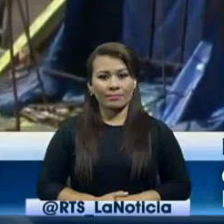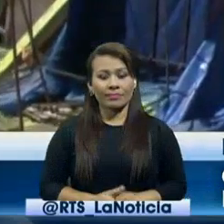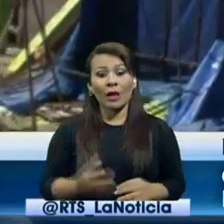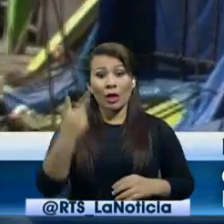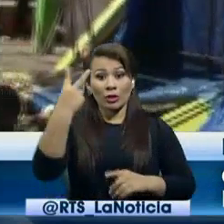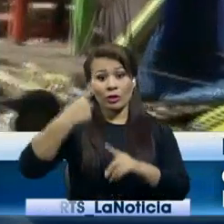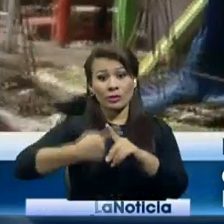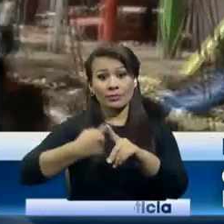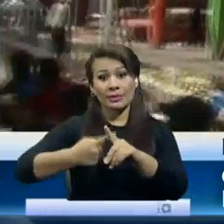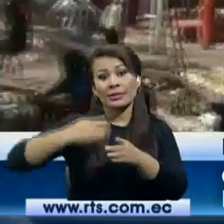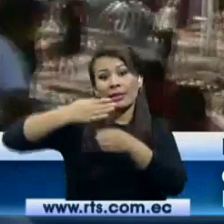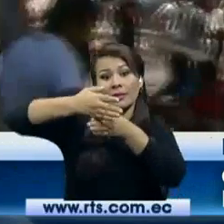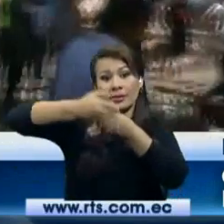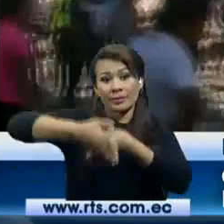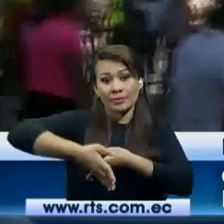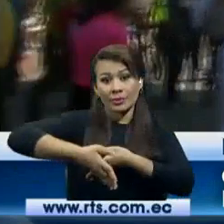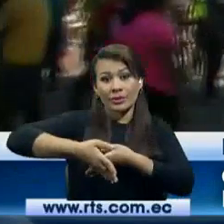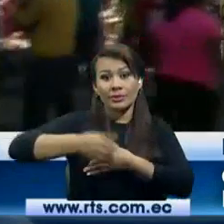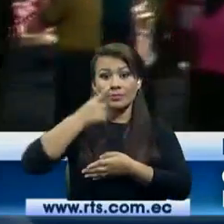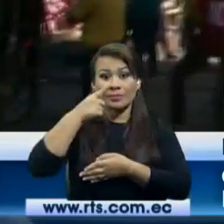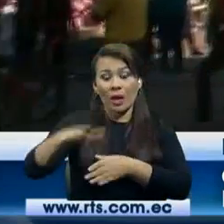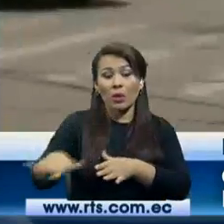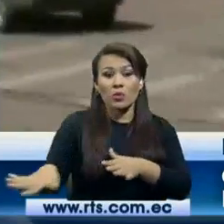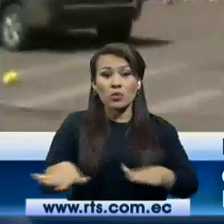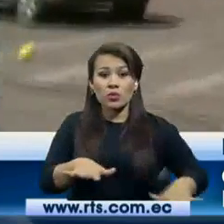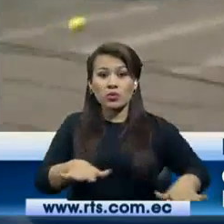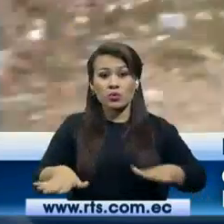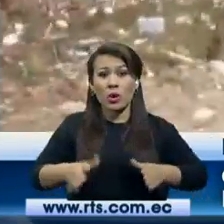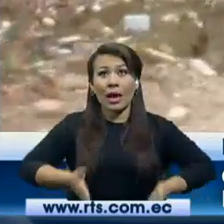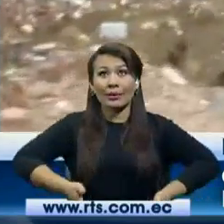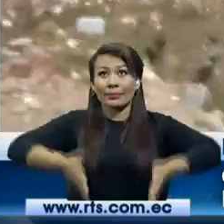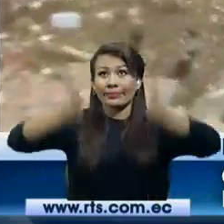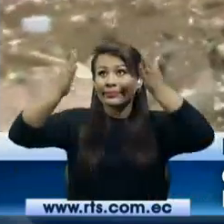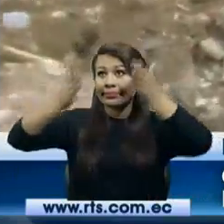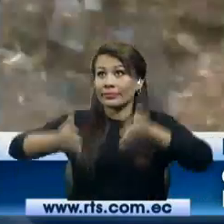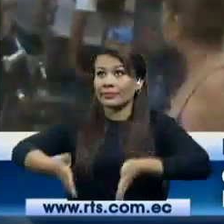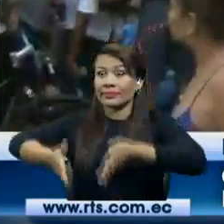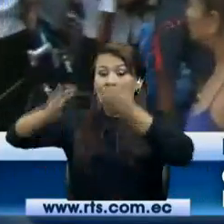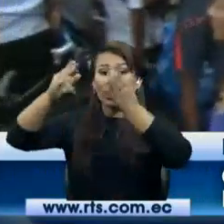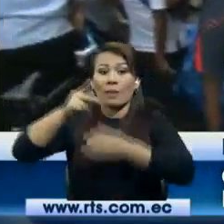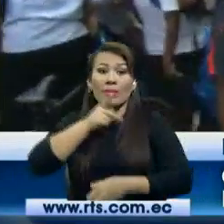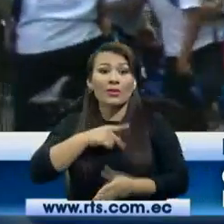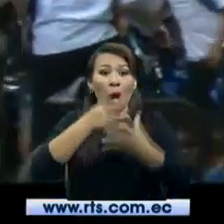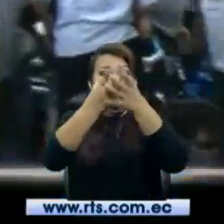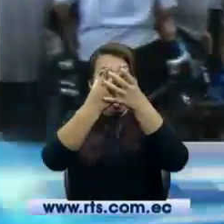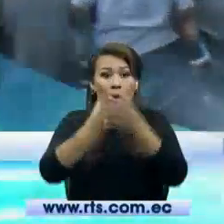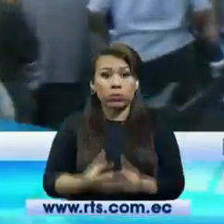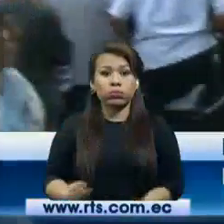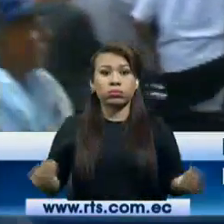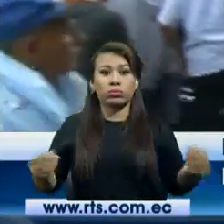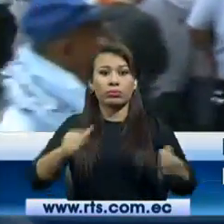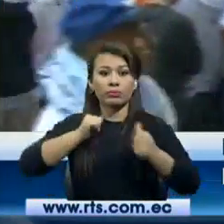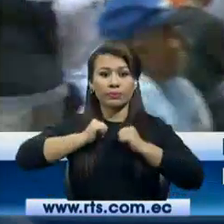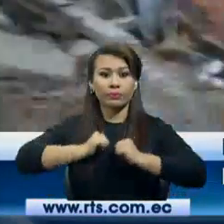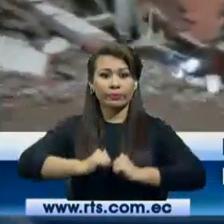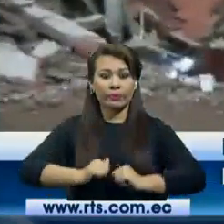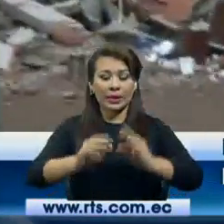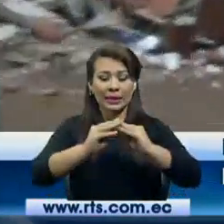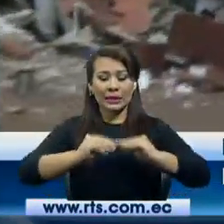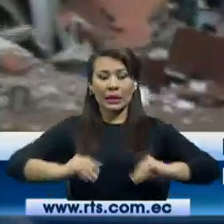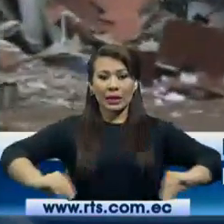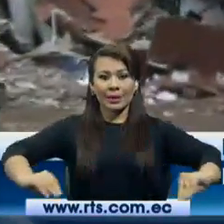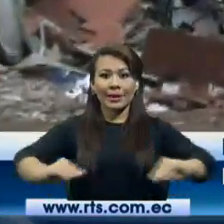dos meses del terremoto. Lo que era edificaciones en Puerto Viejo, ahora queda solo escombros y terrenos. En el